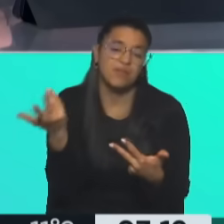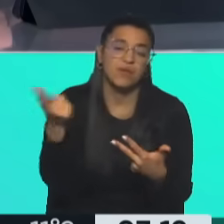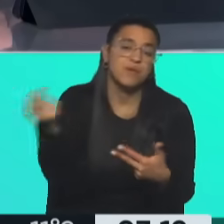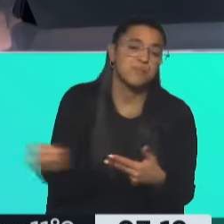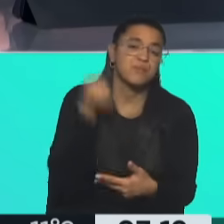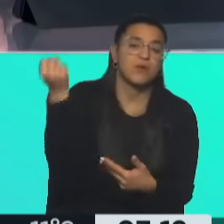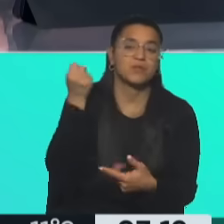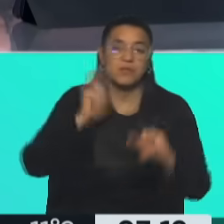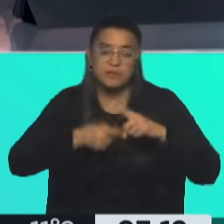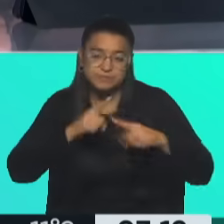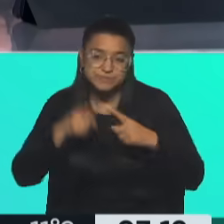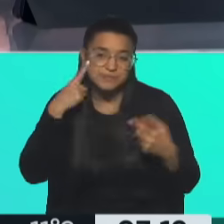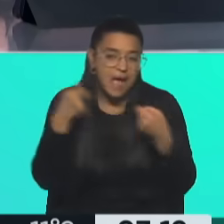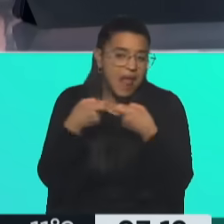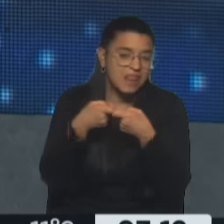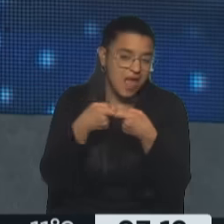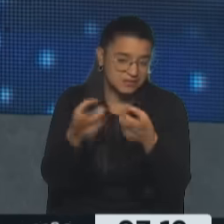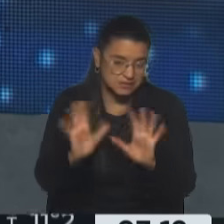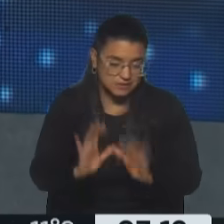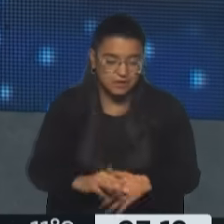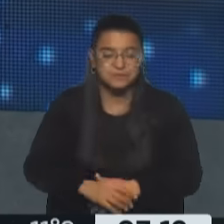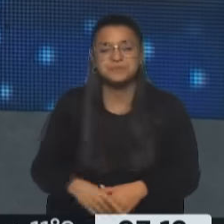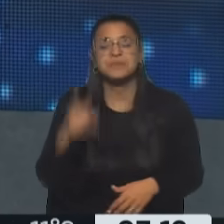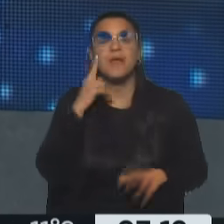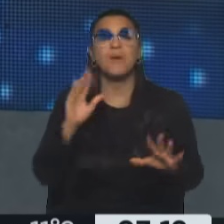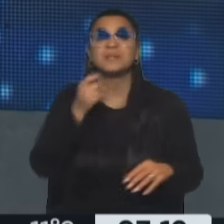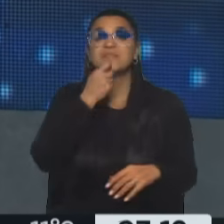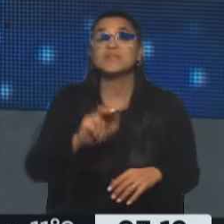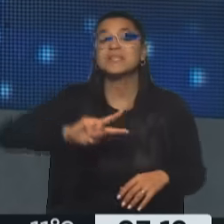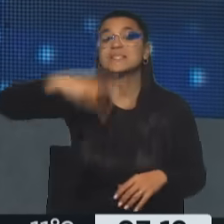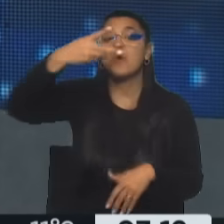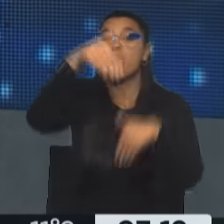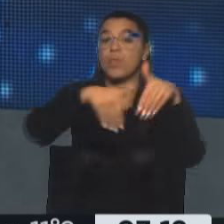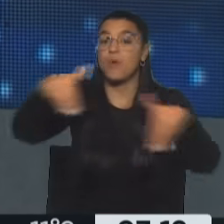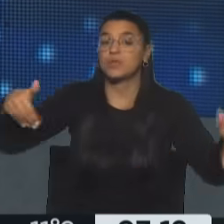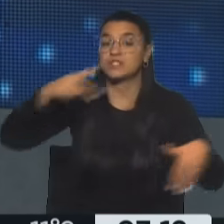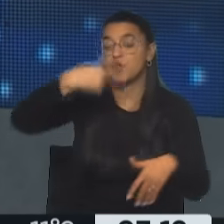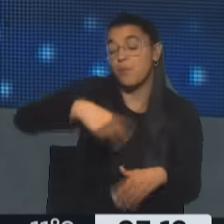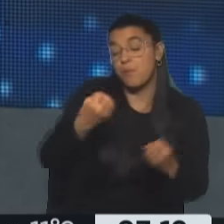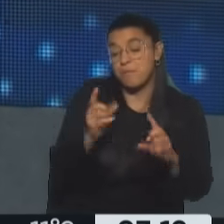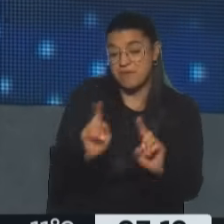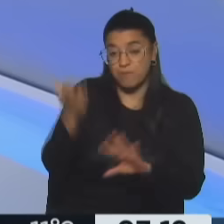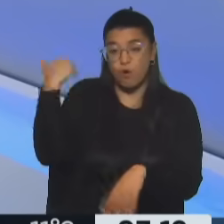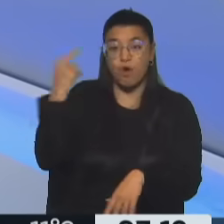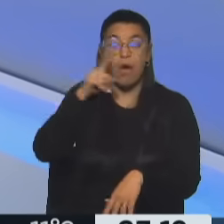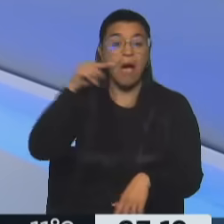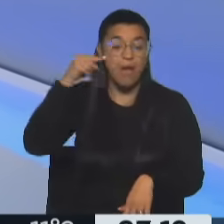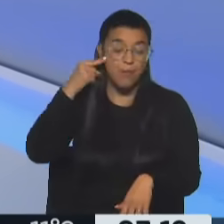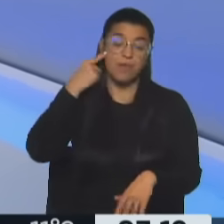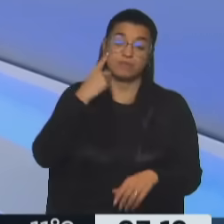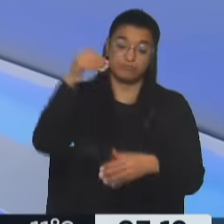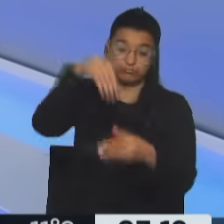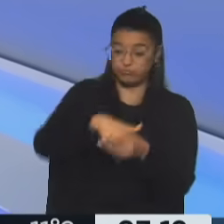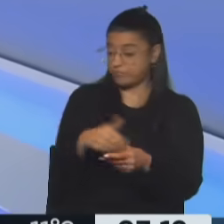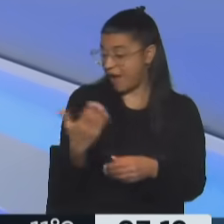esta definición de la sociedad alianzas electoral y veremos que pasa no en una eventual segunda vuelta electoral en noviembre porque el propio Alberto Fernández después de emitir